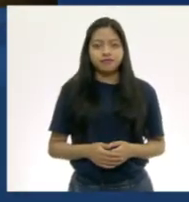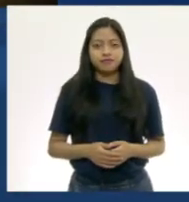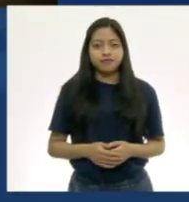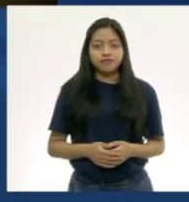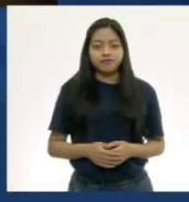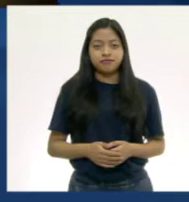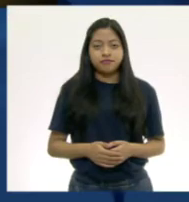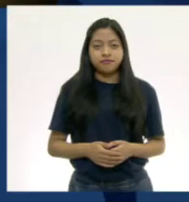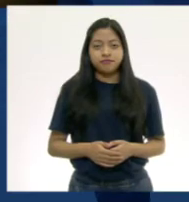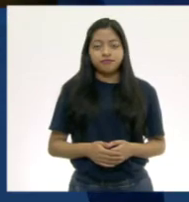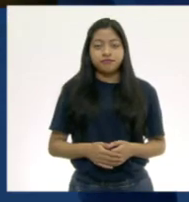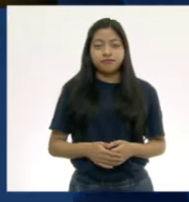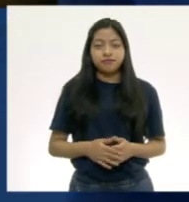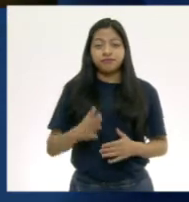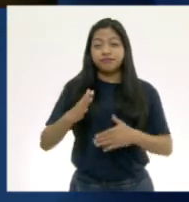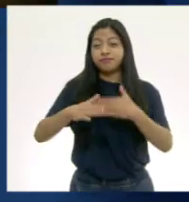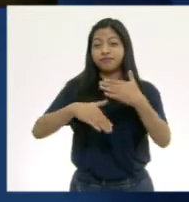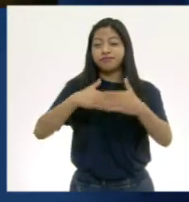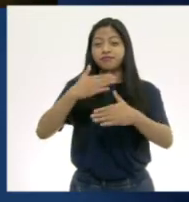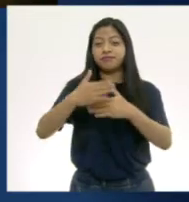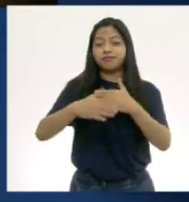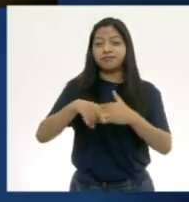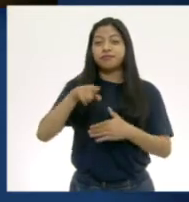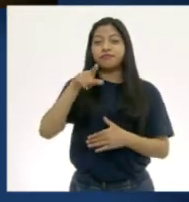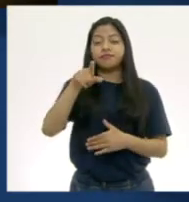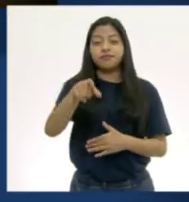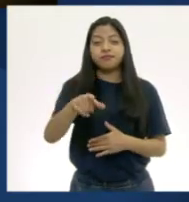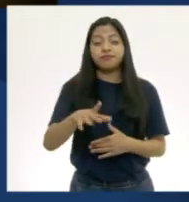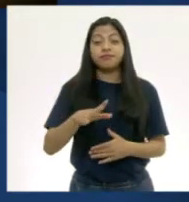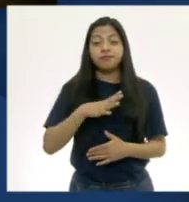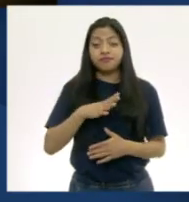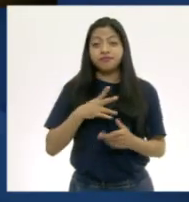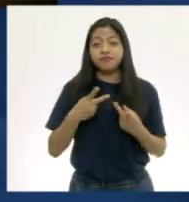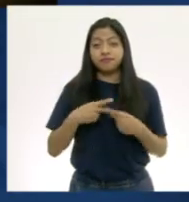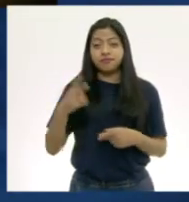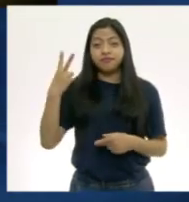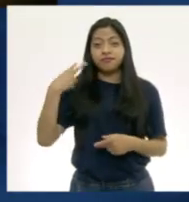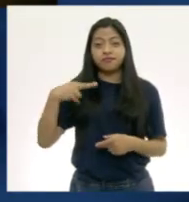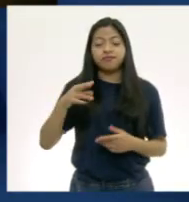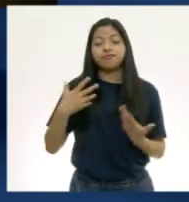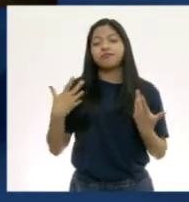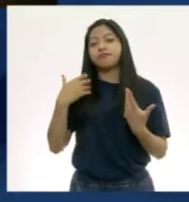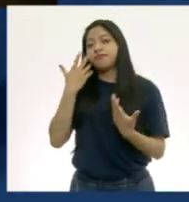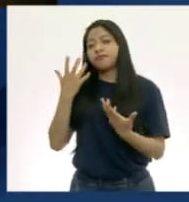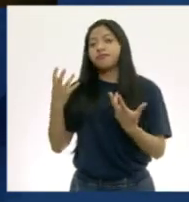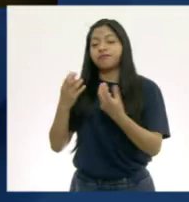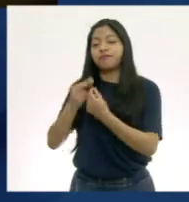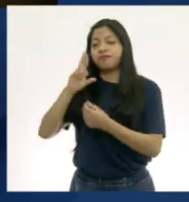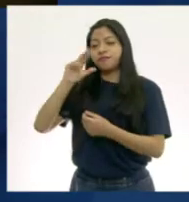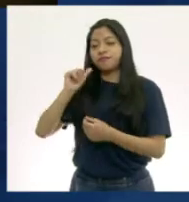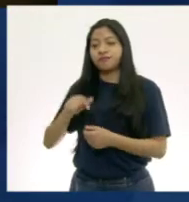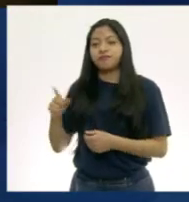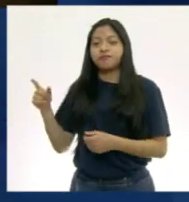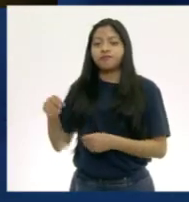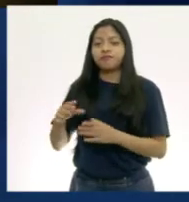Los que habitan en el más allá, al emprender esta misma travesía, quieren acompañar a Ra para que les ilumine.